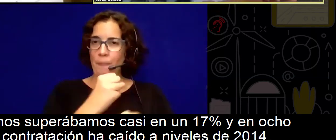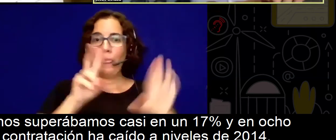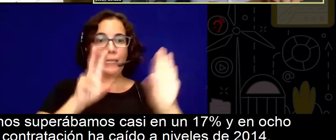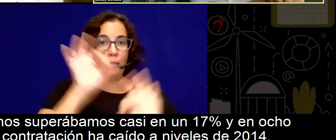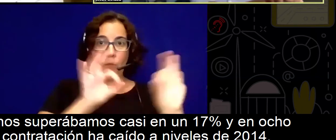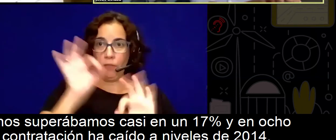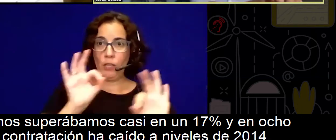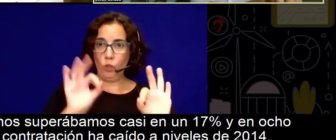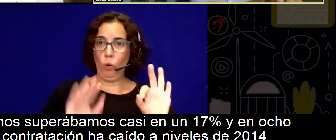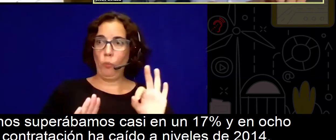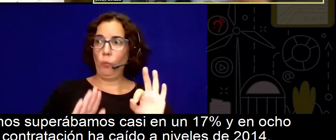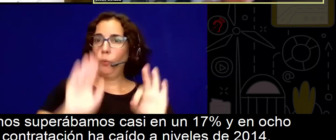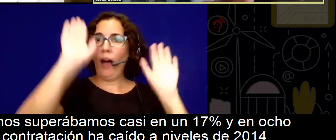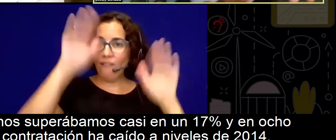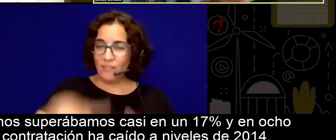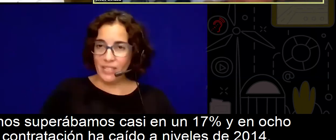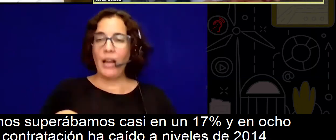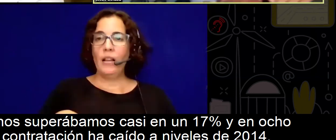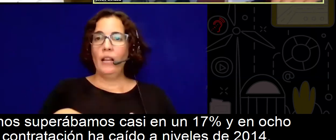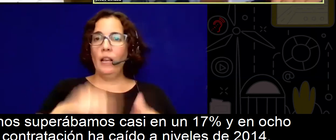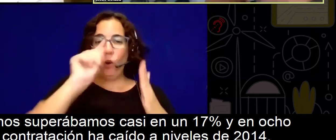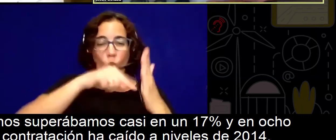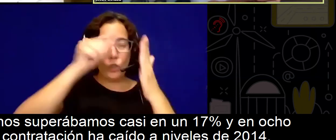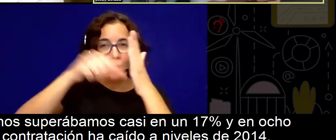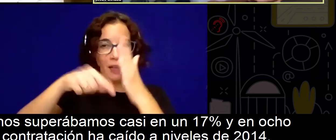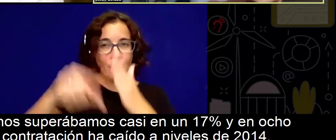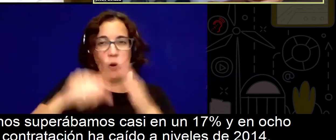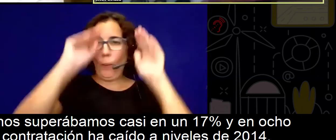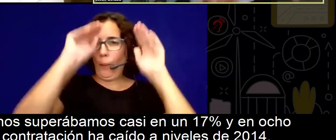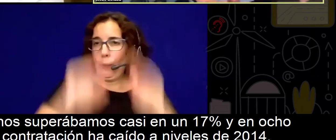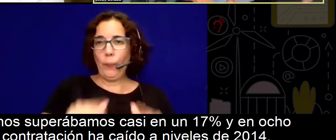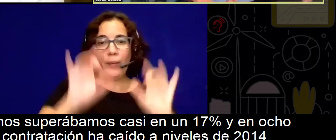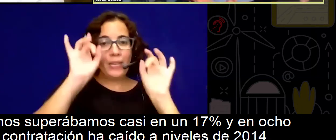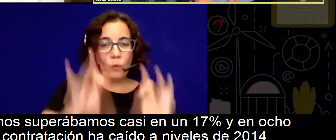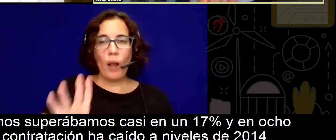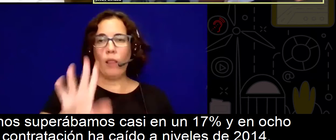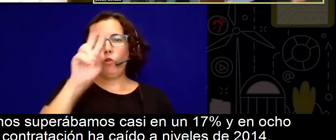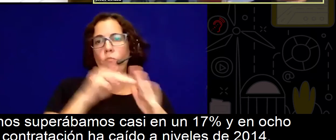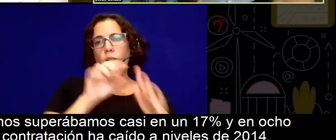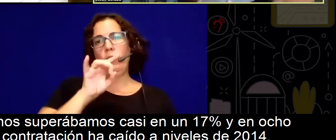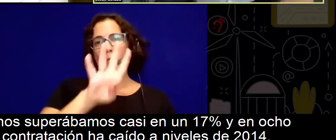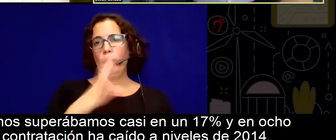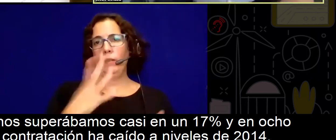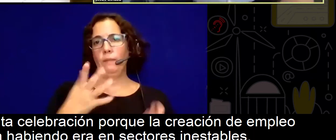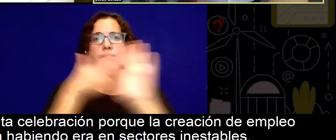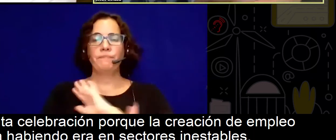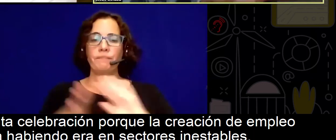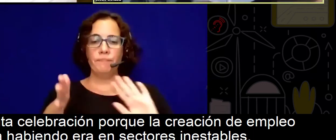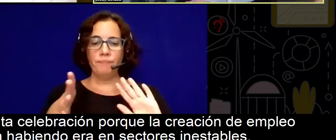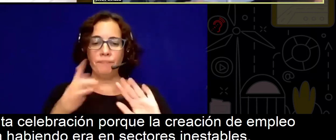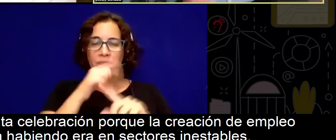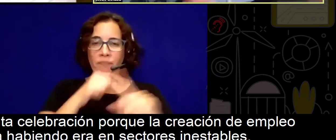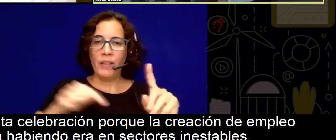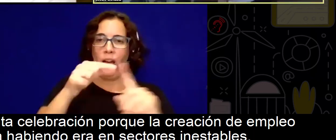primeros 8 meses del año la contratación ha decaído a niveles del 2014. Aquí hay una cuestión. Tanta celebración año tras año no ha servido